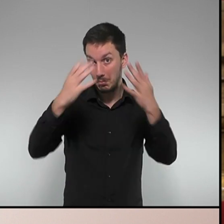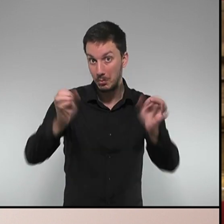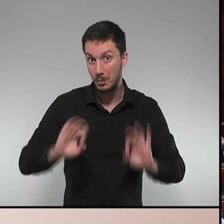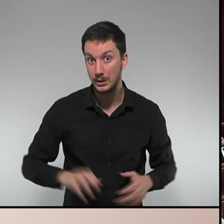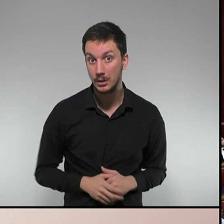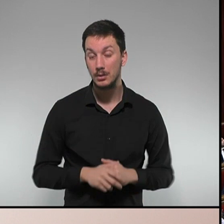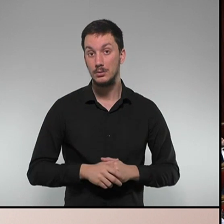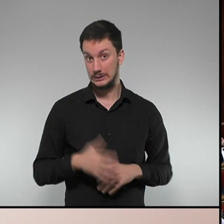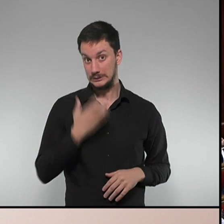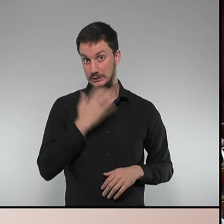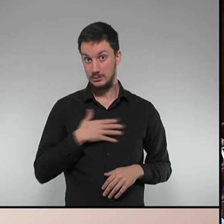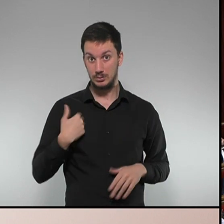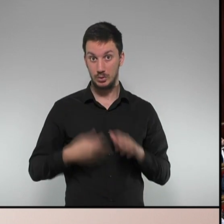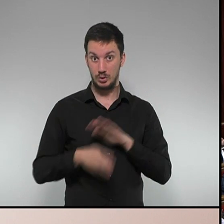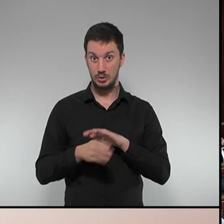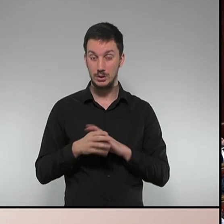continúo.